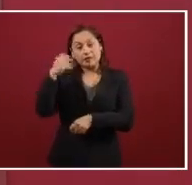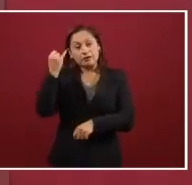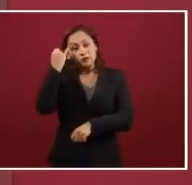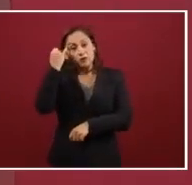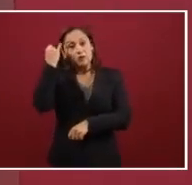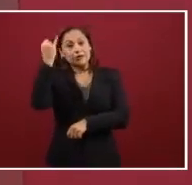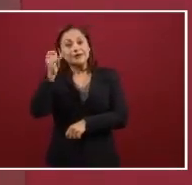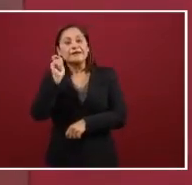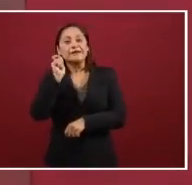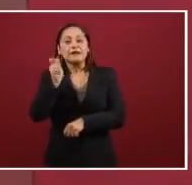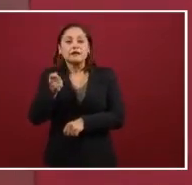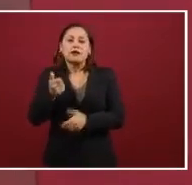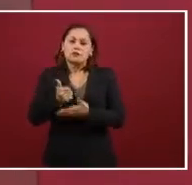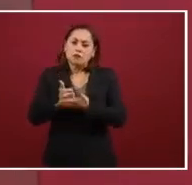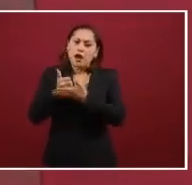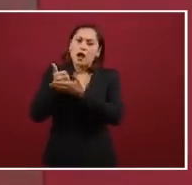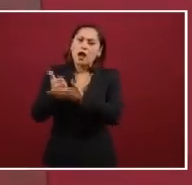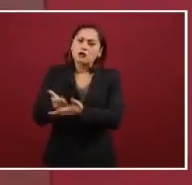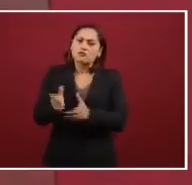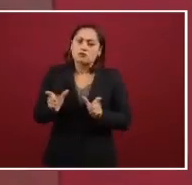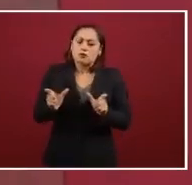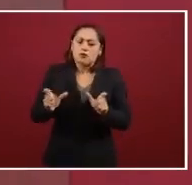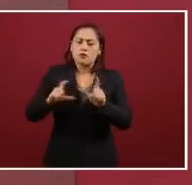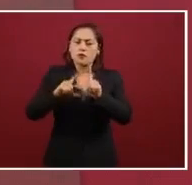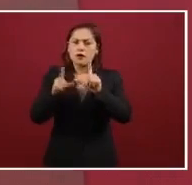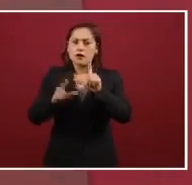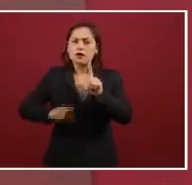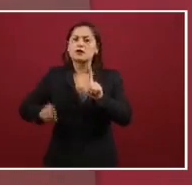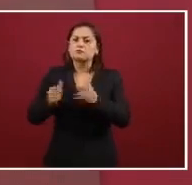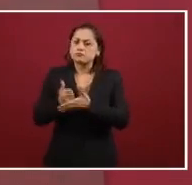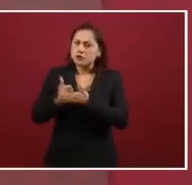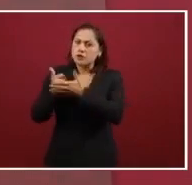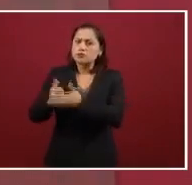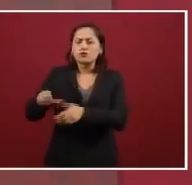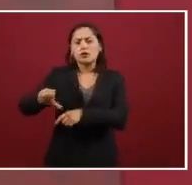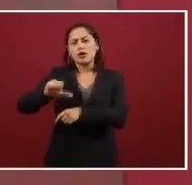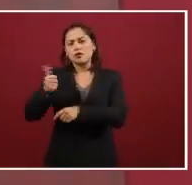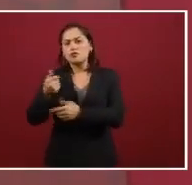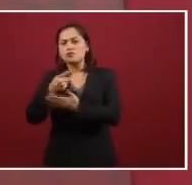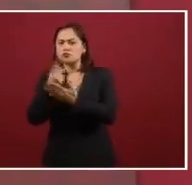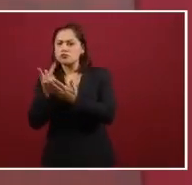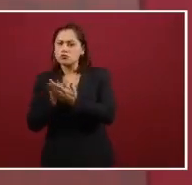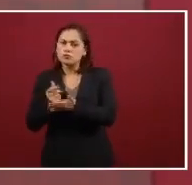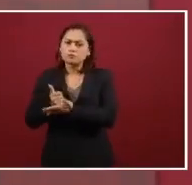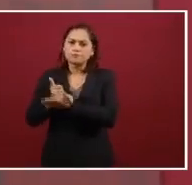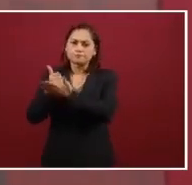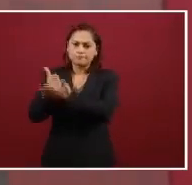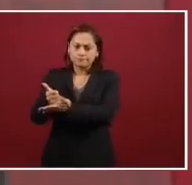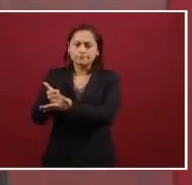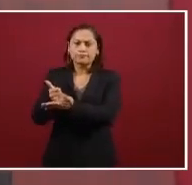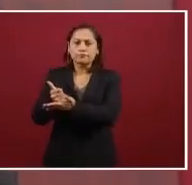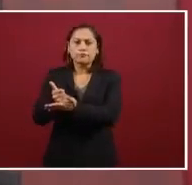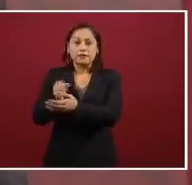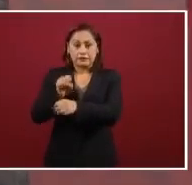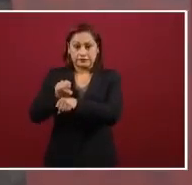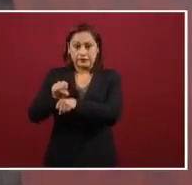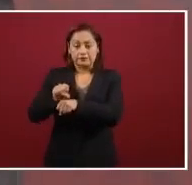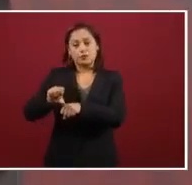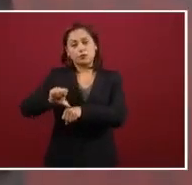la Guardia Nacional y el reforzamiento de otras acciones que ustedes ya conocen. Con Honduras es lo mismo. Honduras es